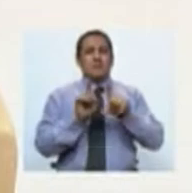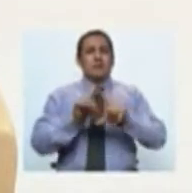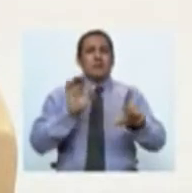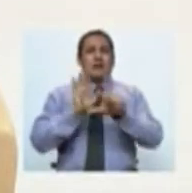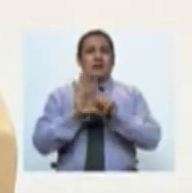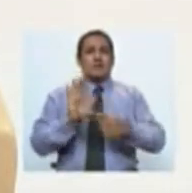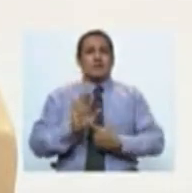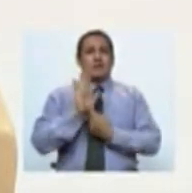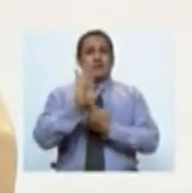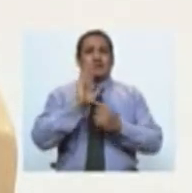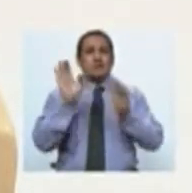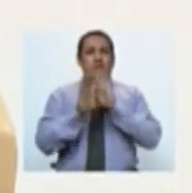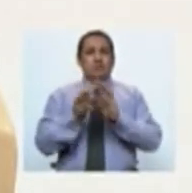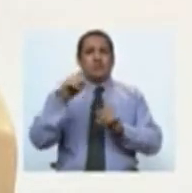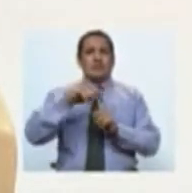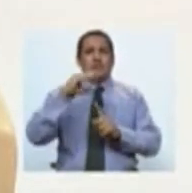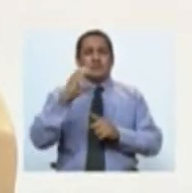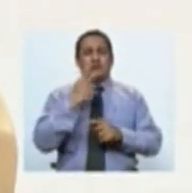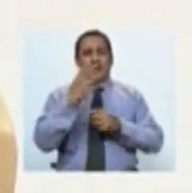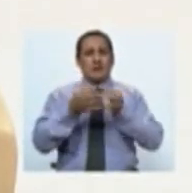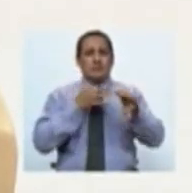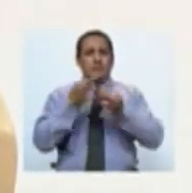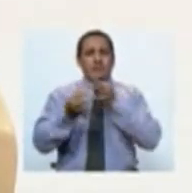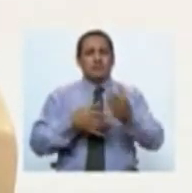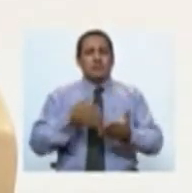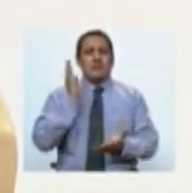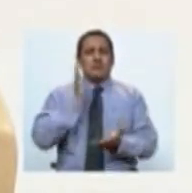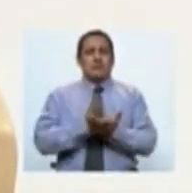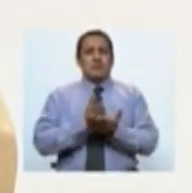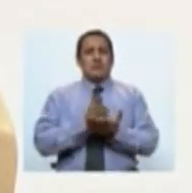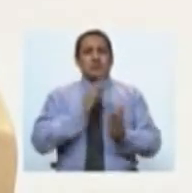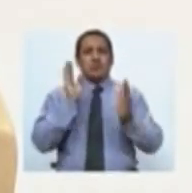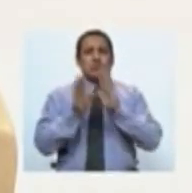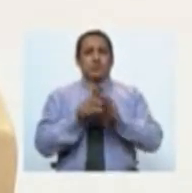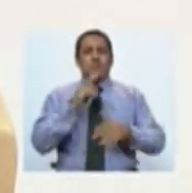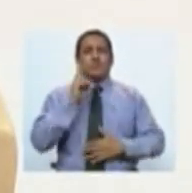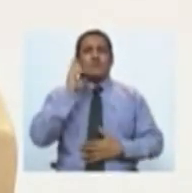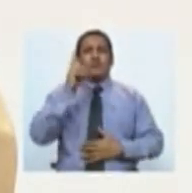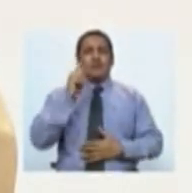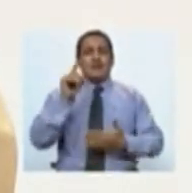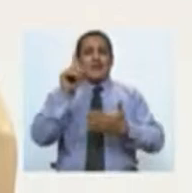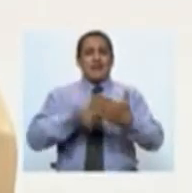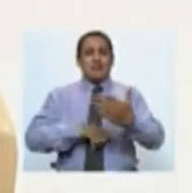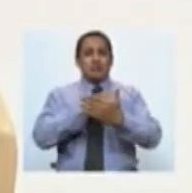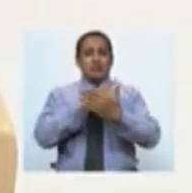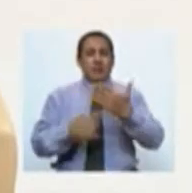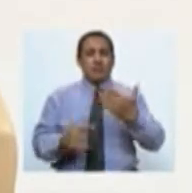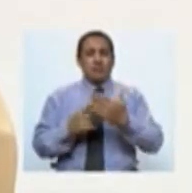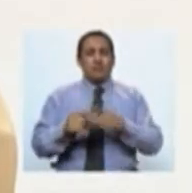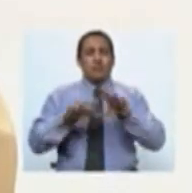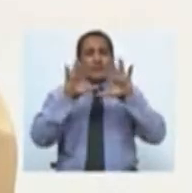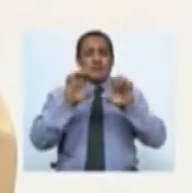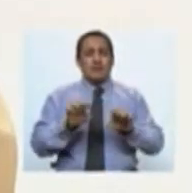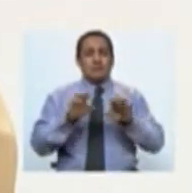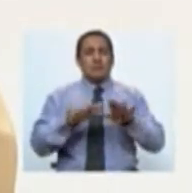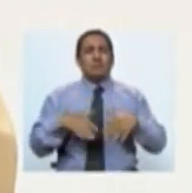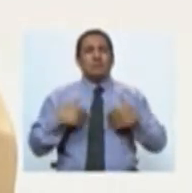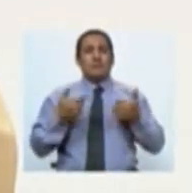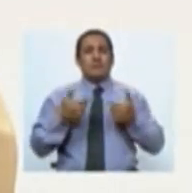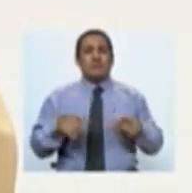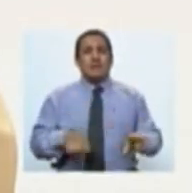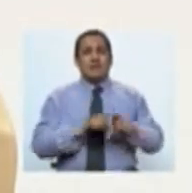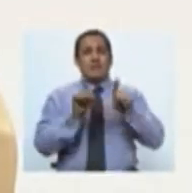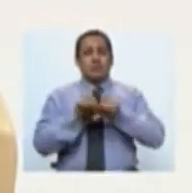Pero la ley establece, y lo recuerda el Tribunal Constitucional en su sentencia, que el profesor que ha desaprobado una evaluación